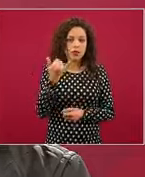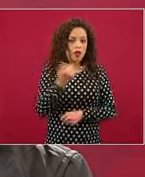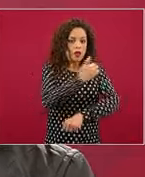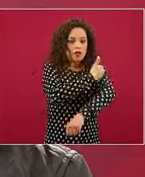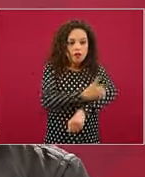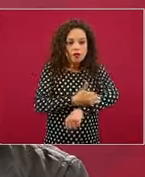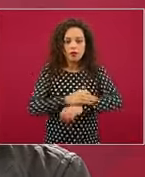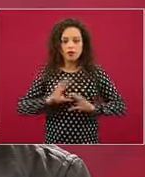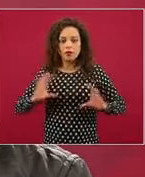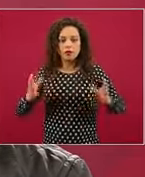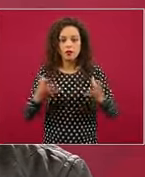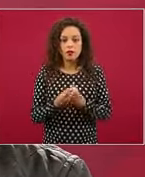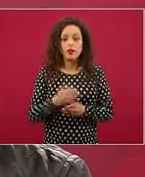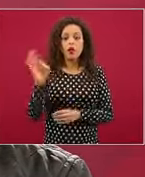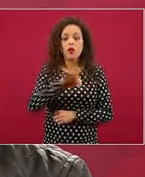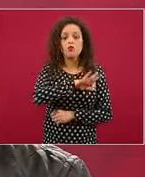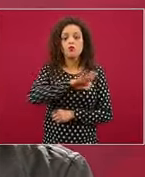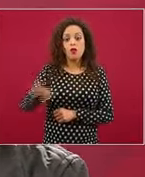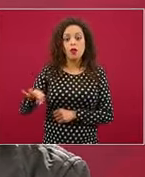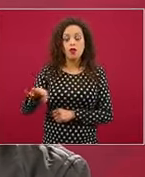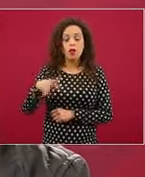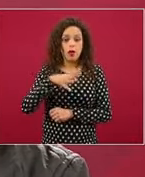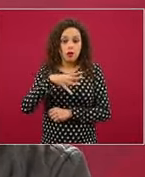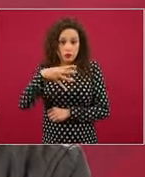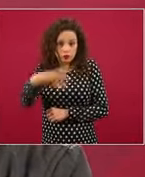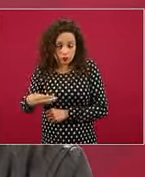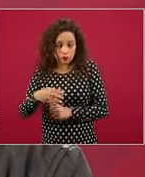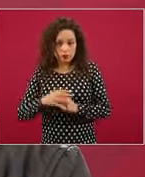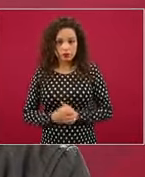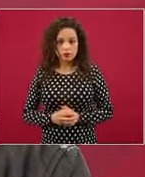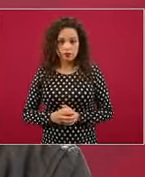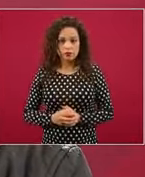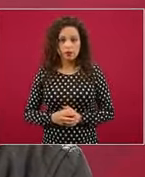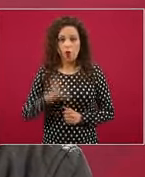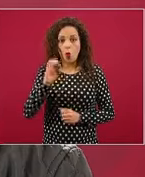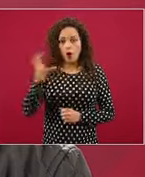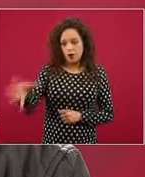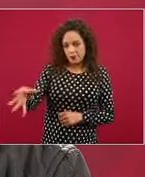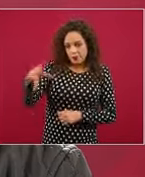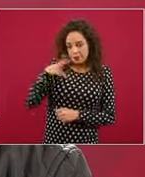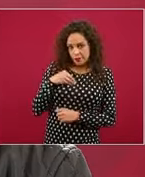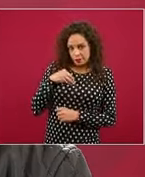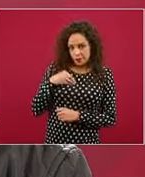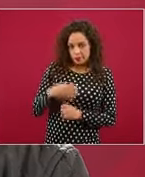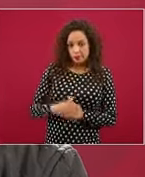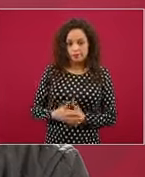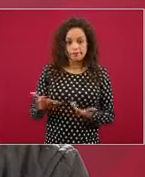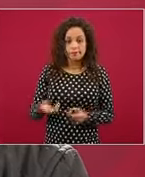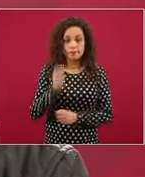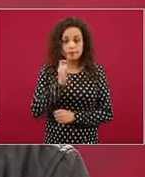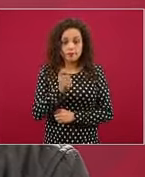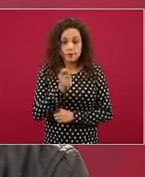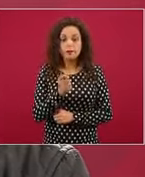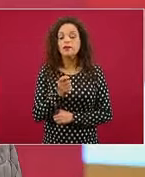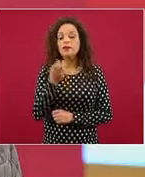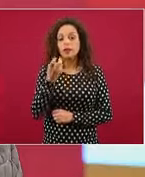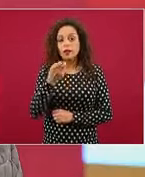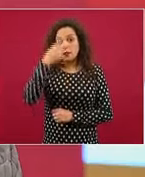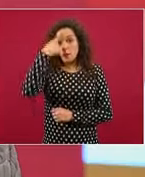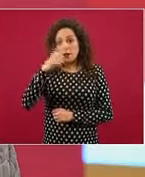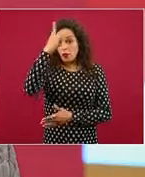tiene de contagiarse o de contagiar. Y la idea es que sirva de guía no solamente para las